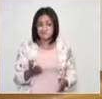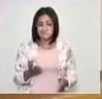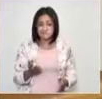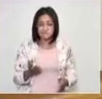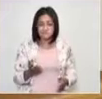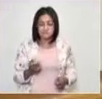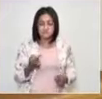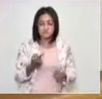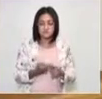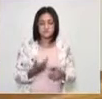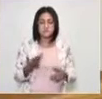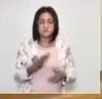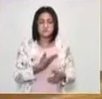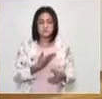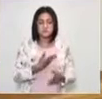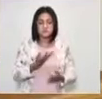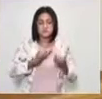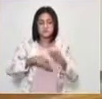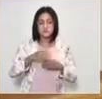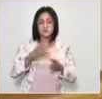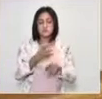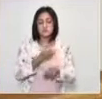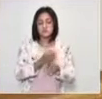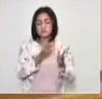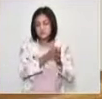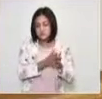en el desahogo de este procedimiento.